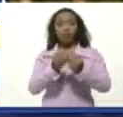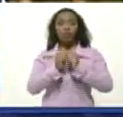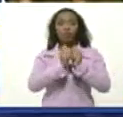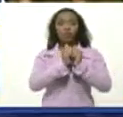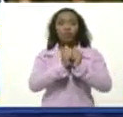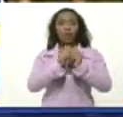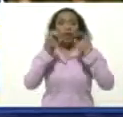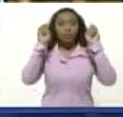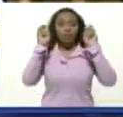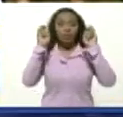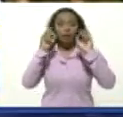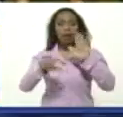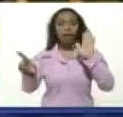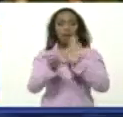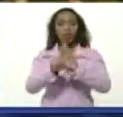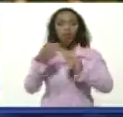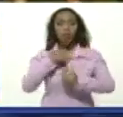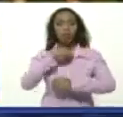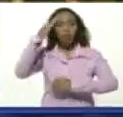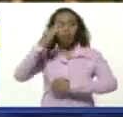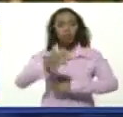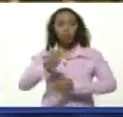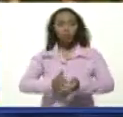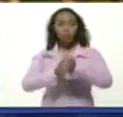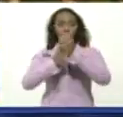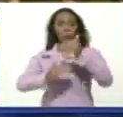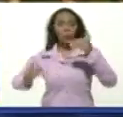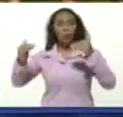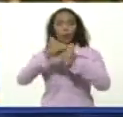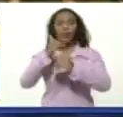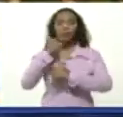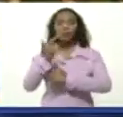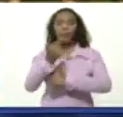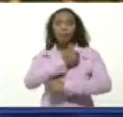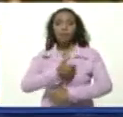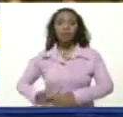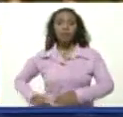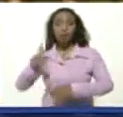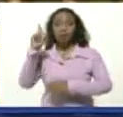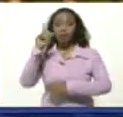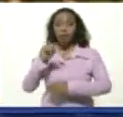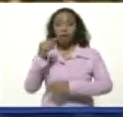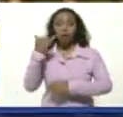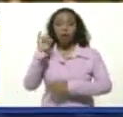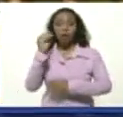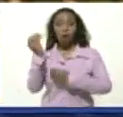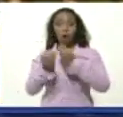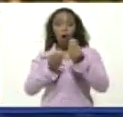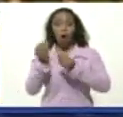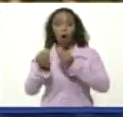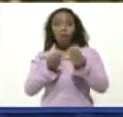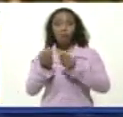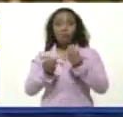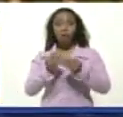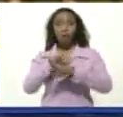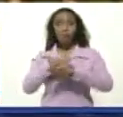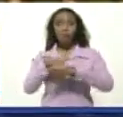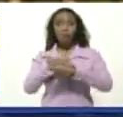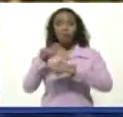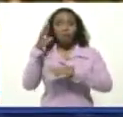marco del legado de nuestro comandante y líder supremo. Decirle, presidente, también como, más que como ministra,